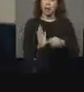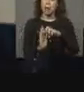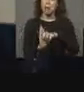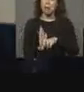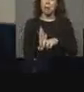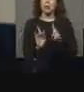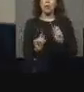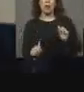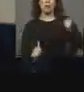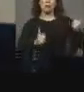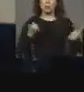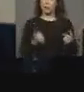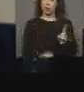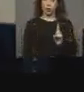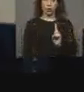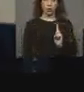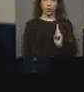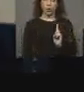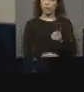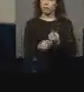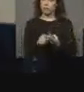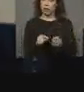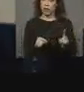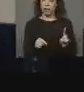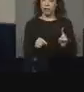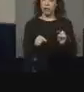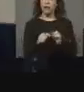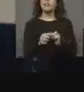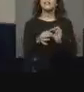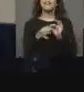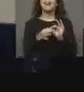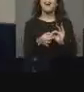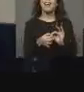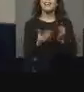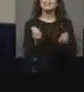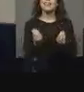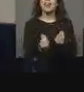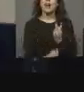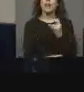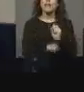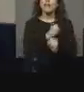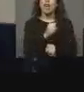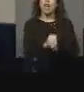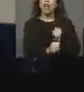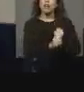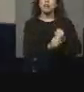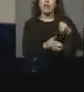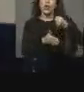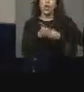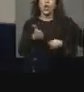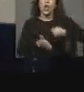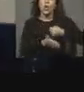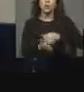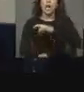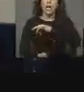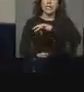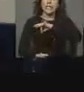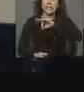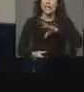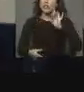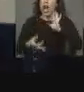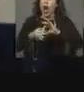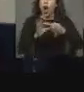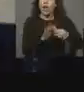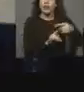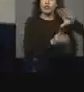nada antojadizo, y por el contrario, es fruto de 20 años de lucha de chilenos organizados en el